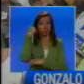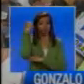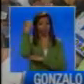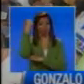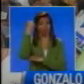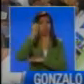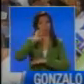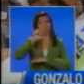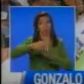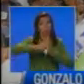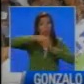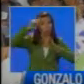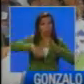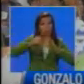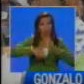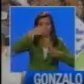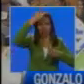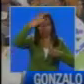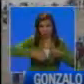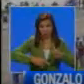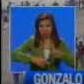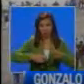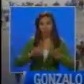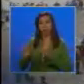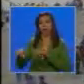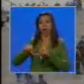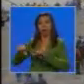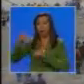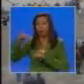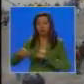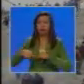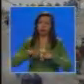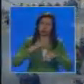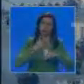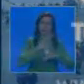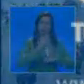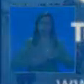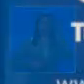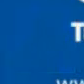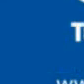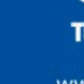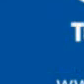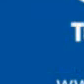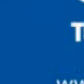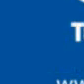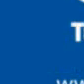están sobre las decisiones administrativas. Andrea Romero, 24 horas.